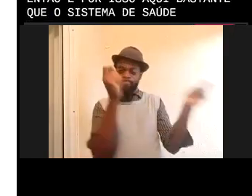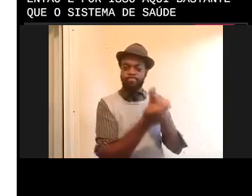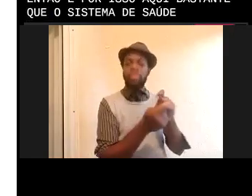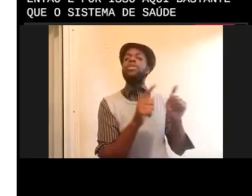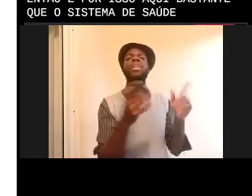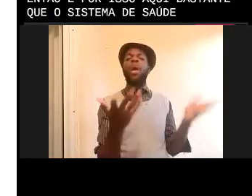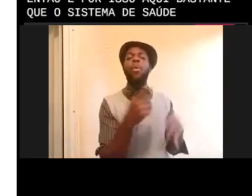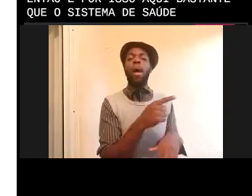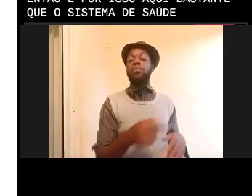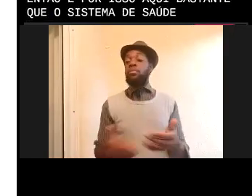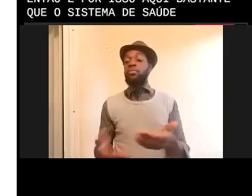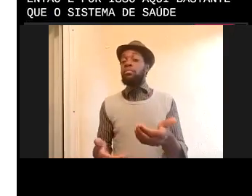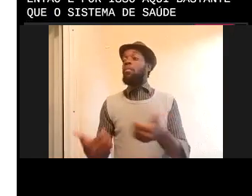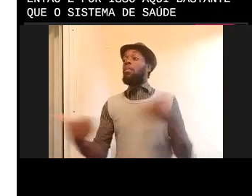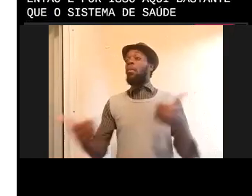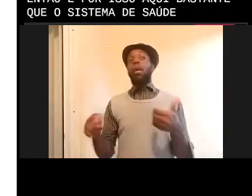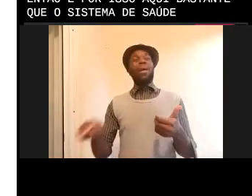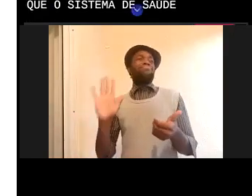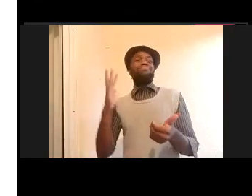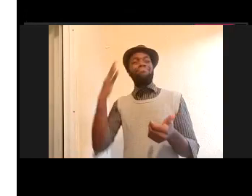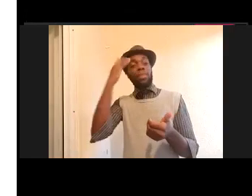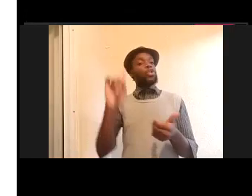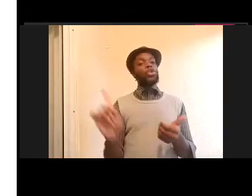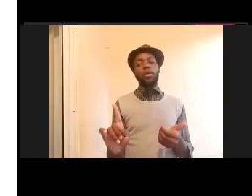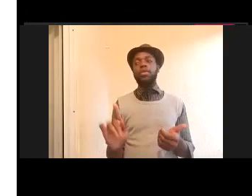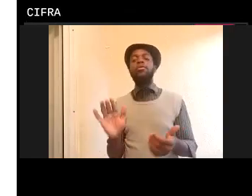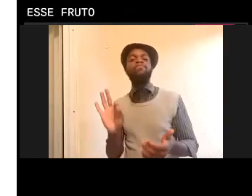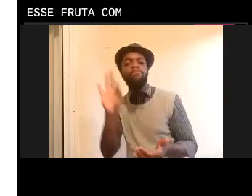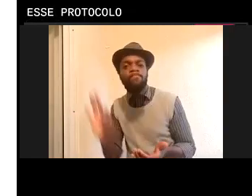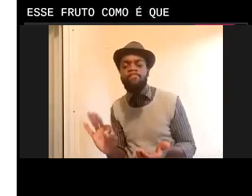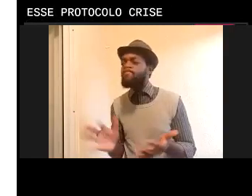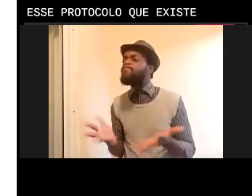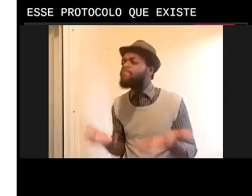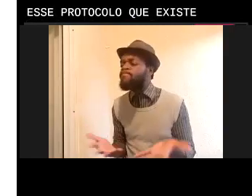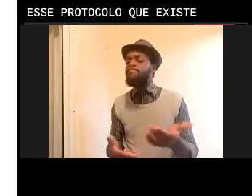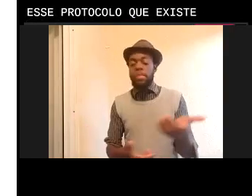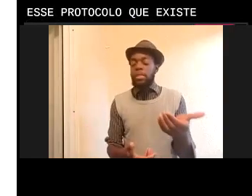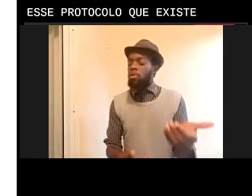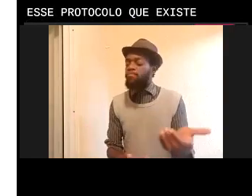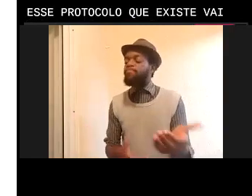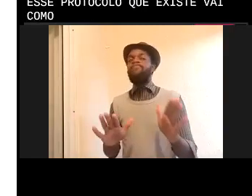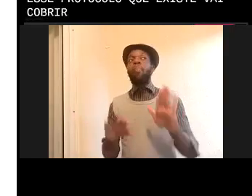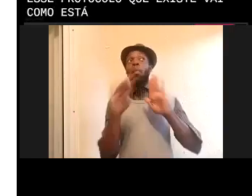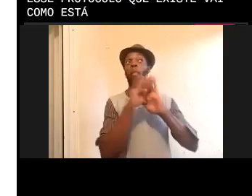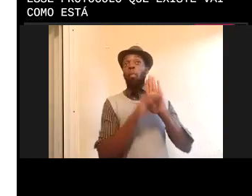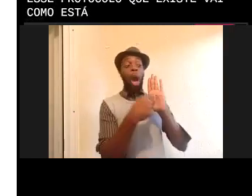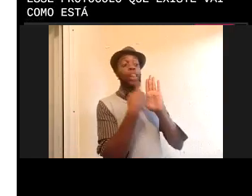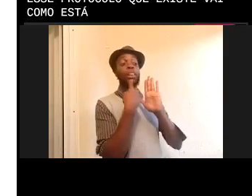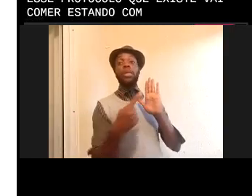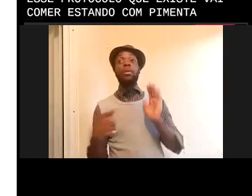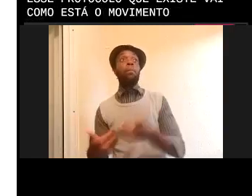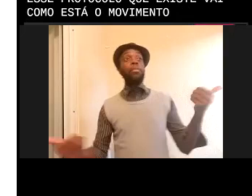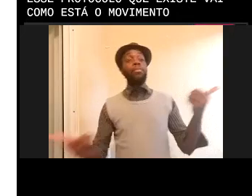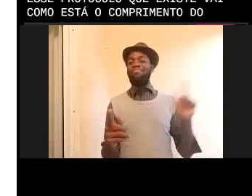pregunten y verifiquen esos protocolos, ¿verdad? Cómo están afectando el cumplimiento de los derechos de